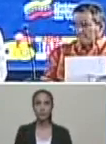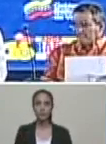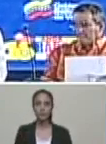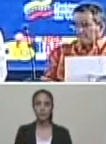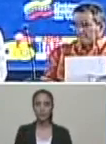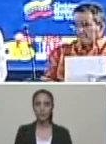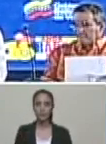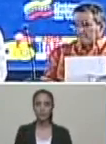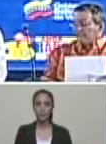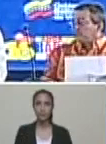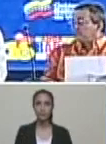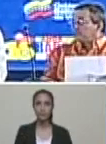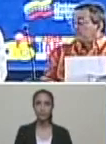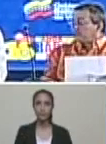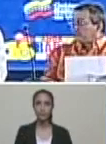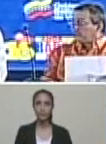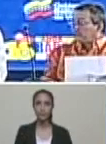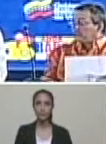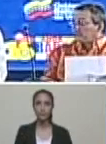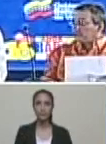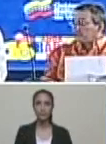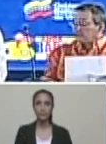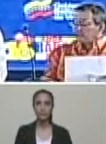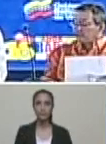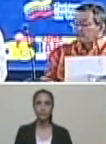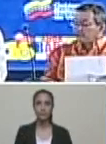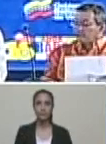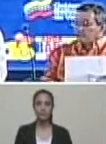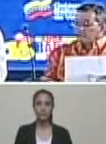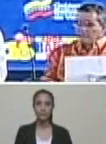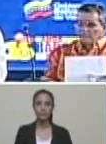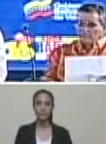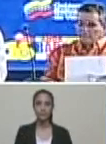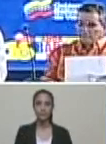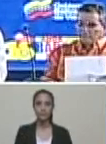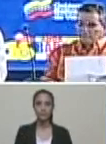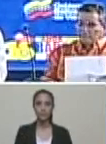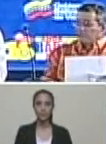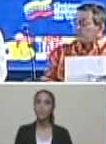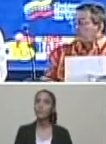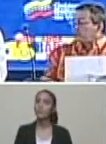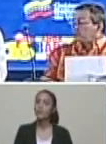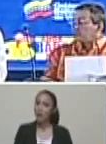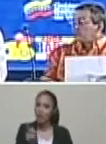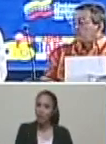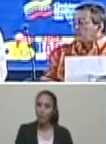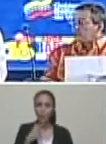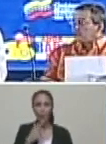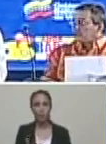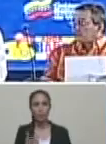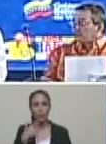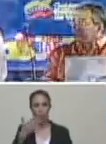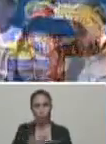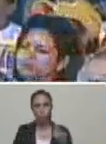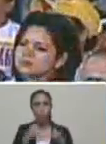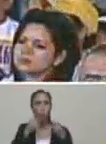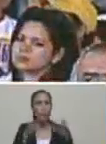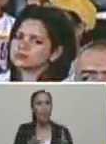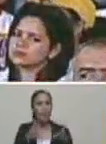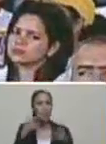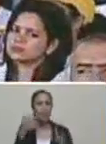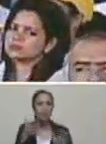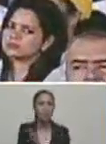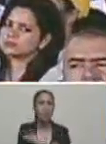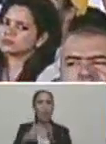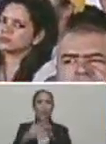Cueste lo que nos cueste. Así que bueno, yo quisiera recibir también un conjunto de apreciaciones, orientaciones sobre el futuro de Barrio